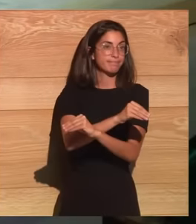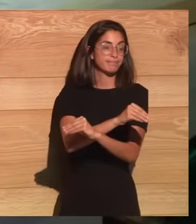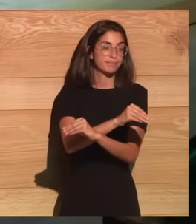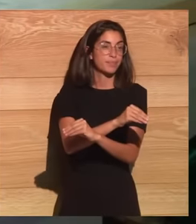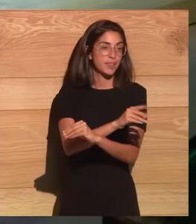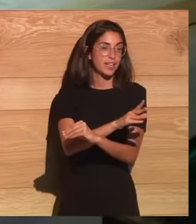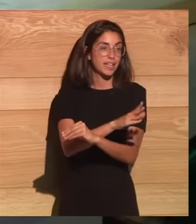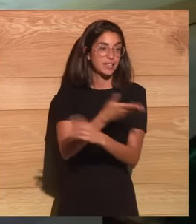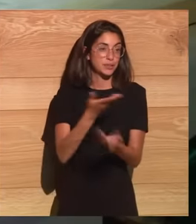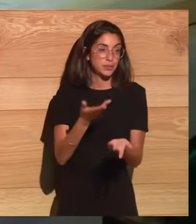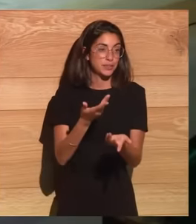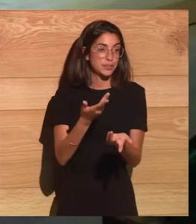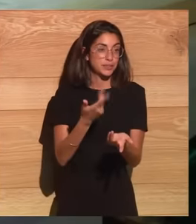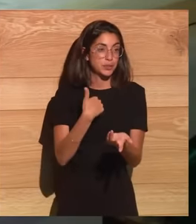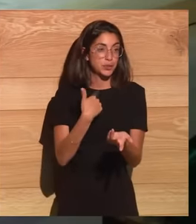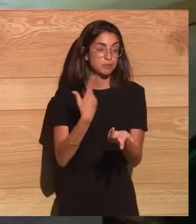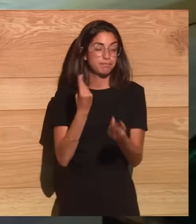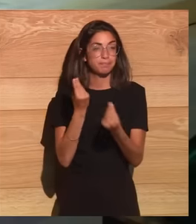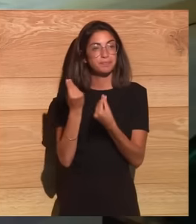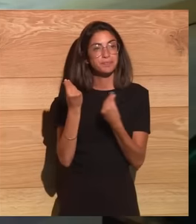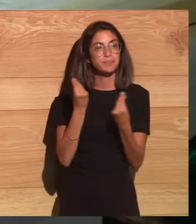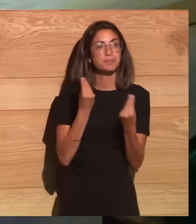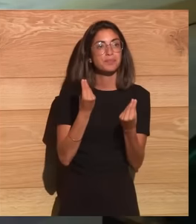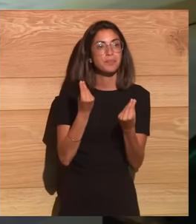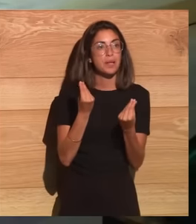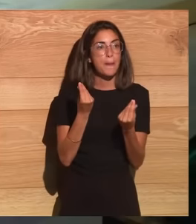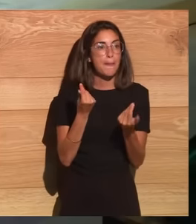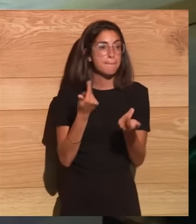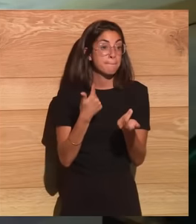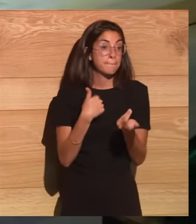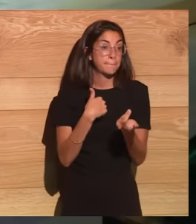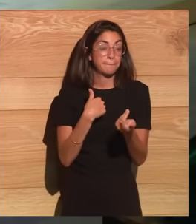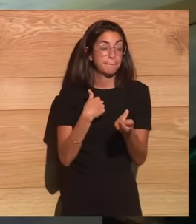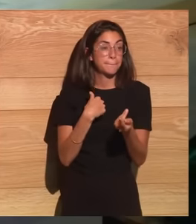para contradecirte, yo estaba, en fin, yo,